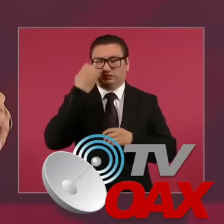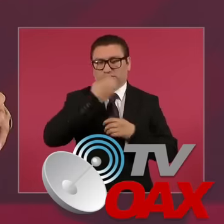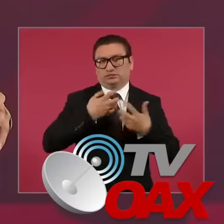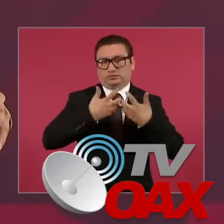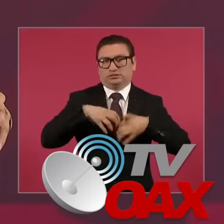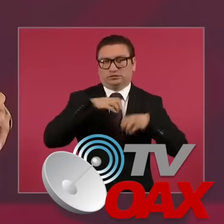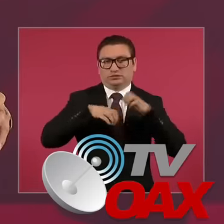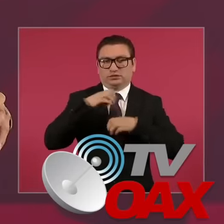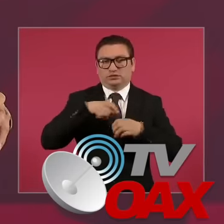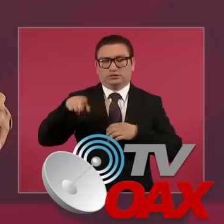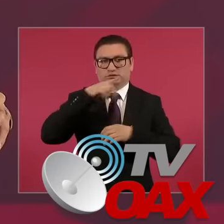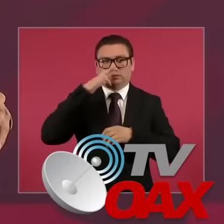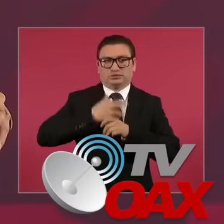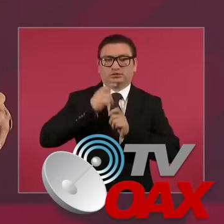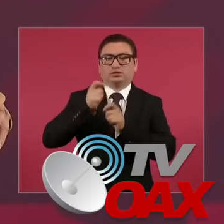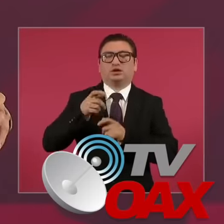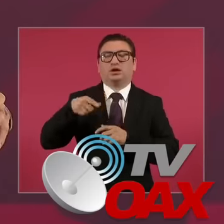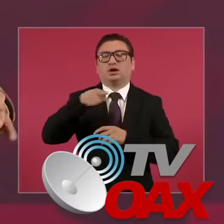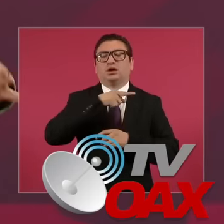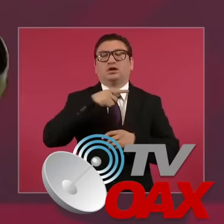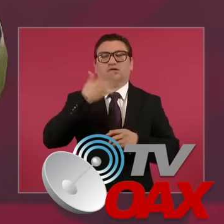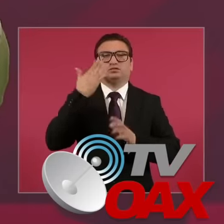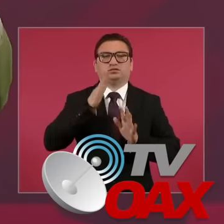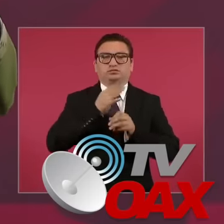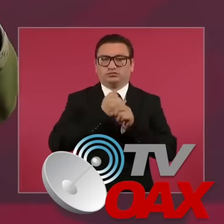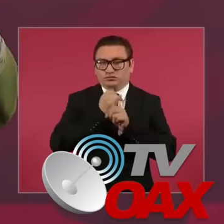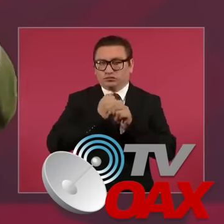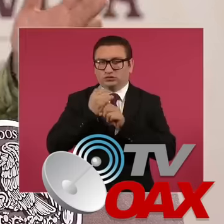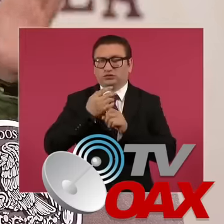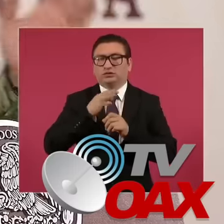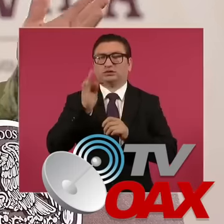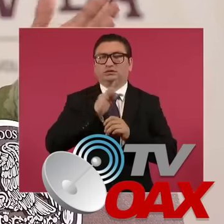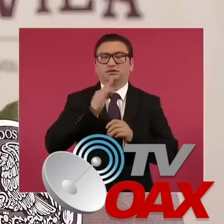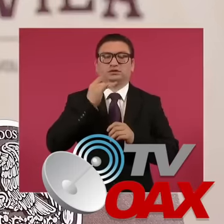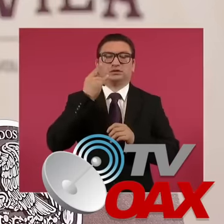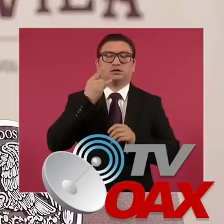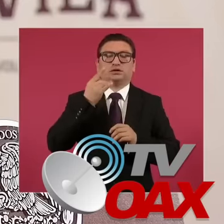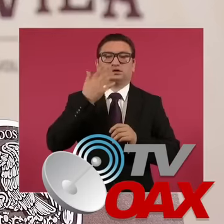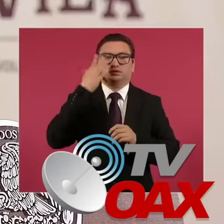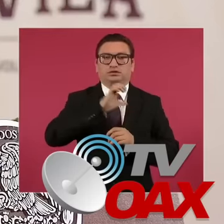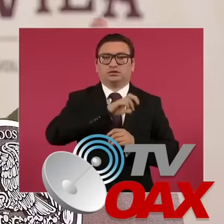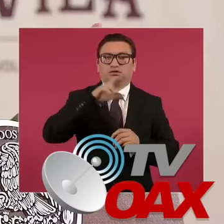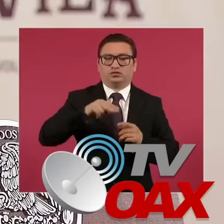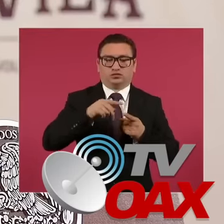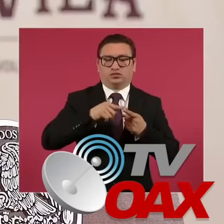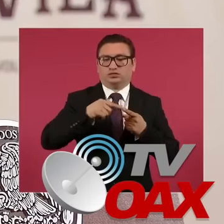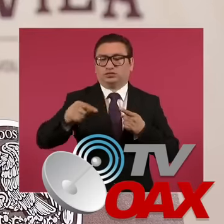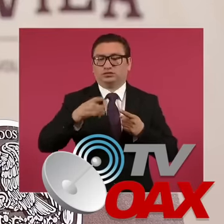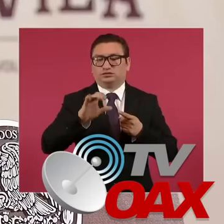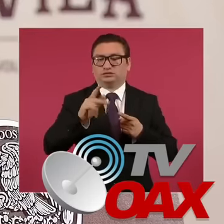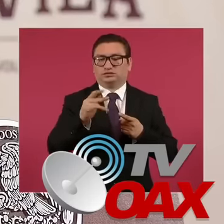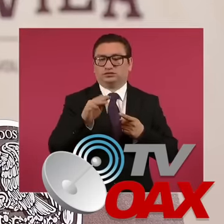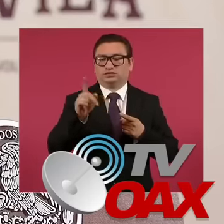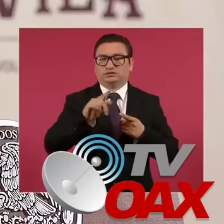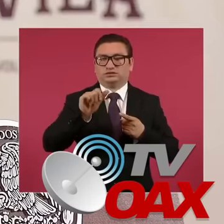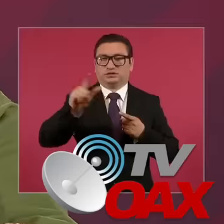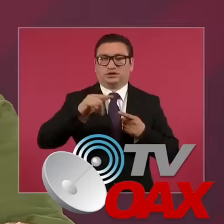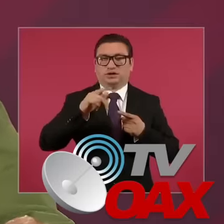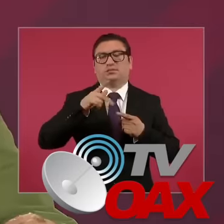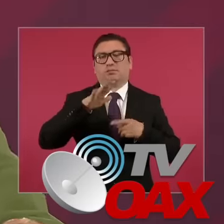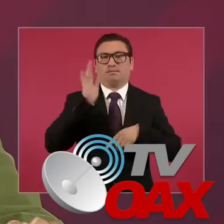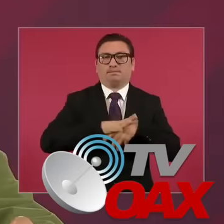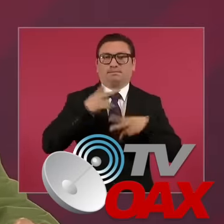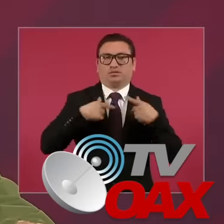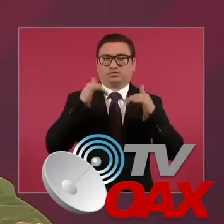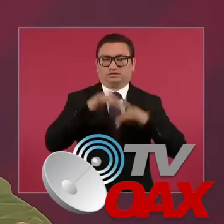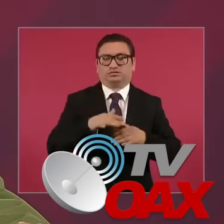las empresas encargadas de esa responsabilidad, desde Cancún hasta Chichén Itzá va a ser una ruta de alta demanda.